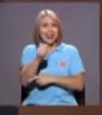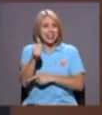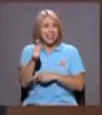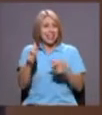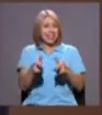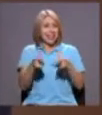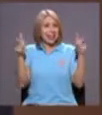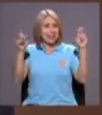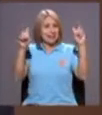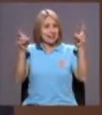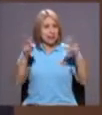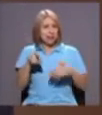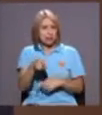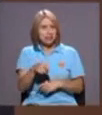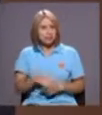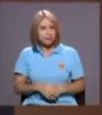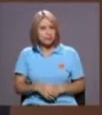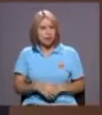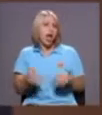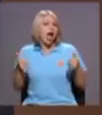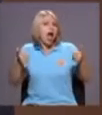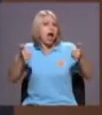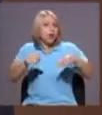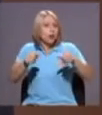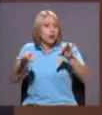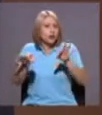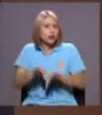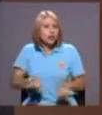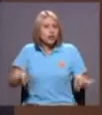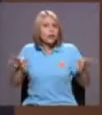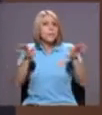y acuerdos que son importantes